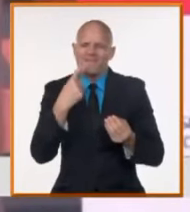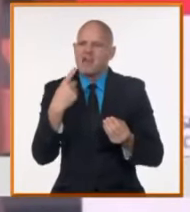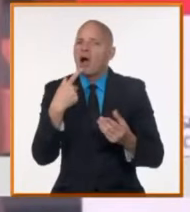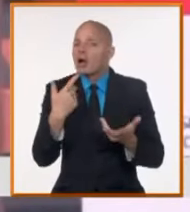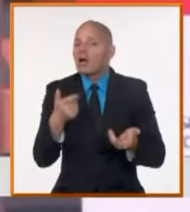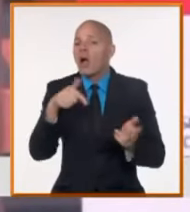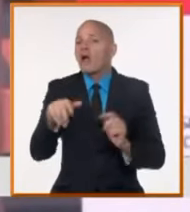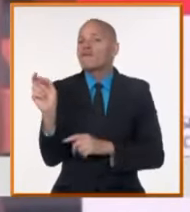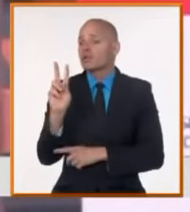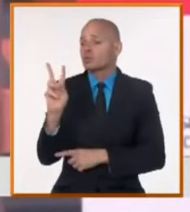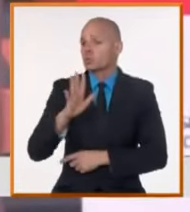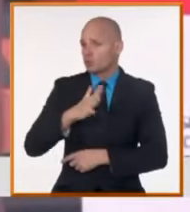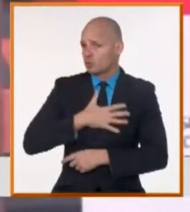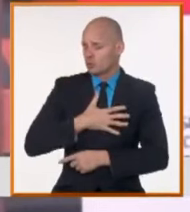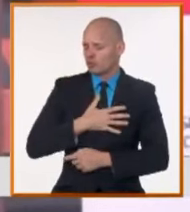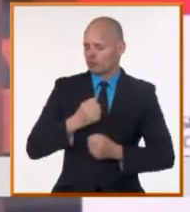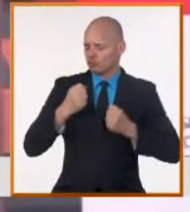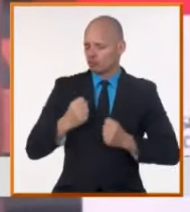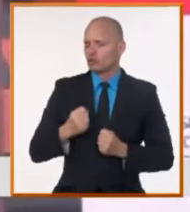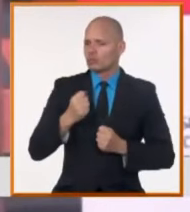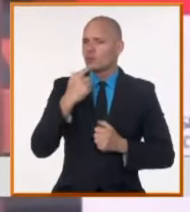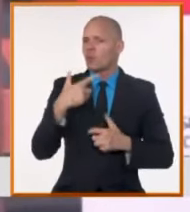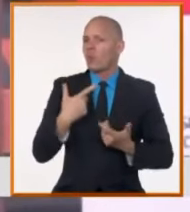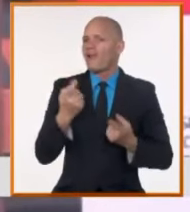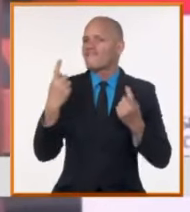que mantiene su posición firme sobre la